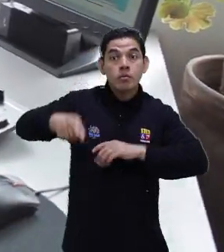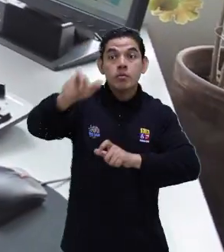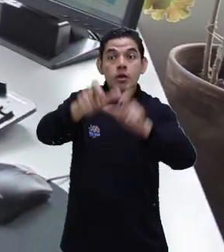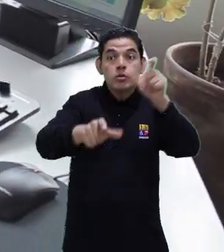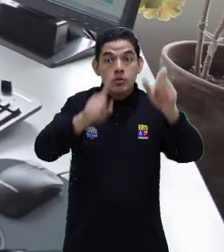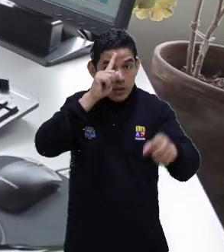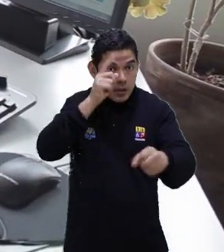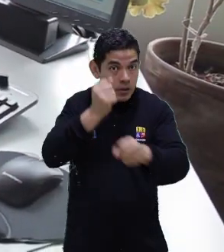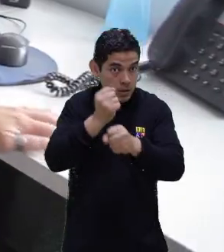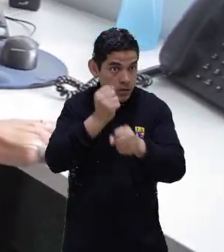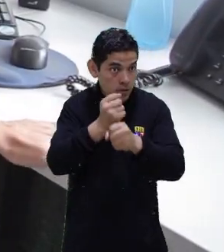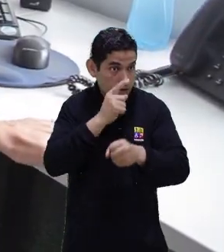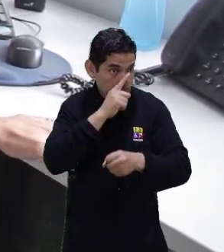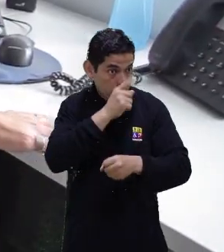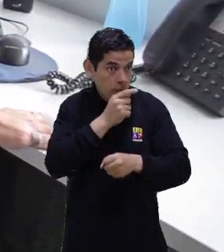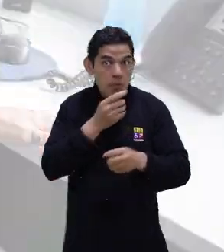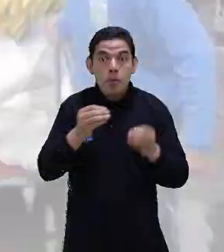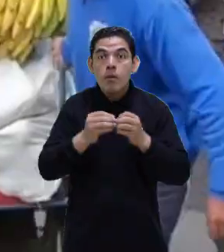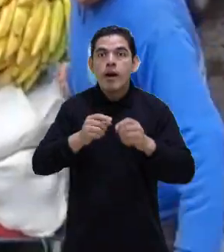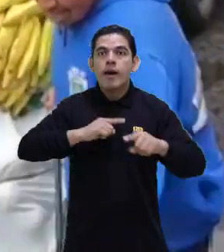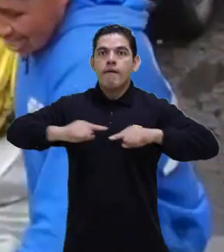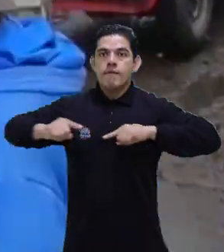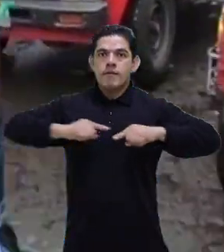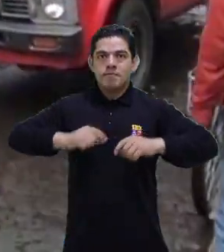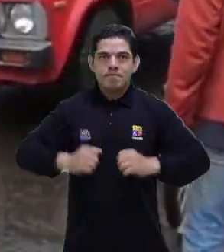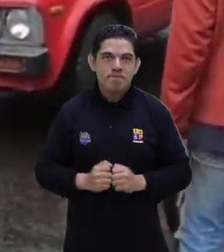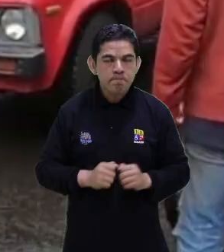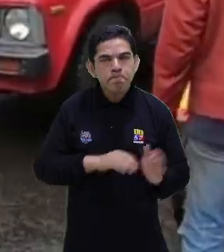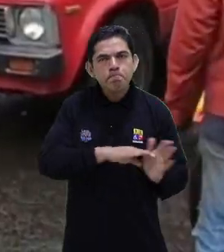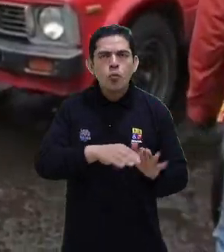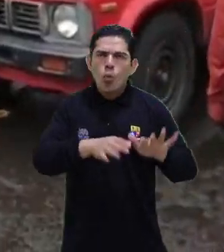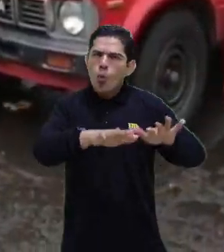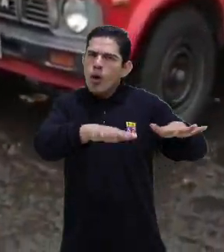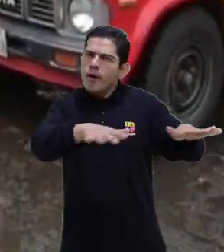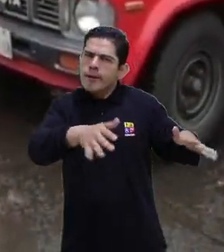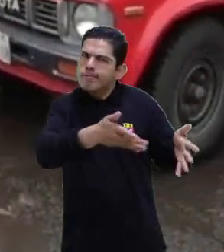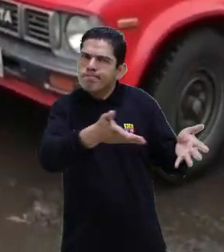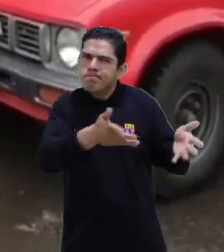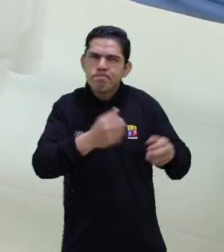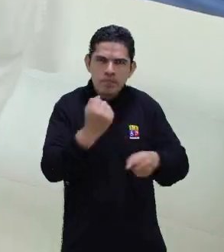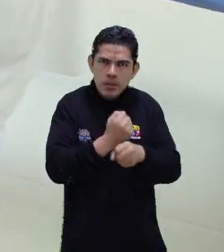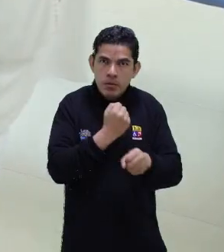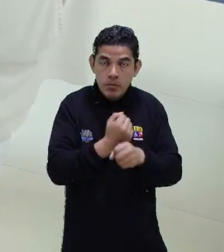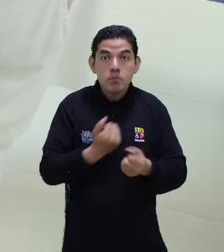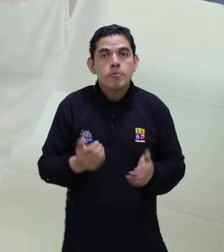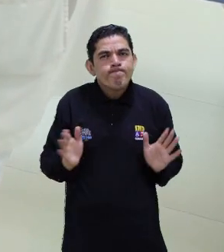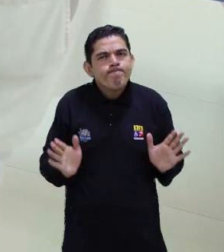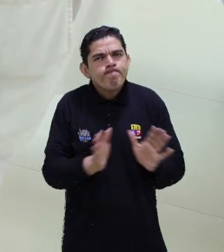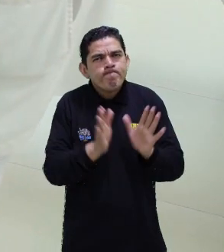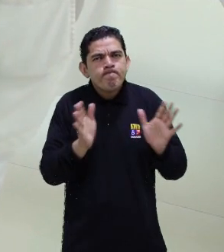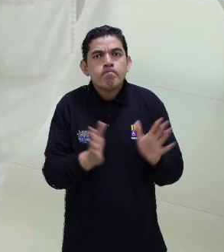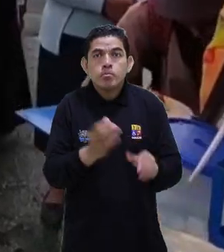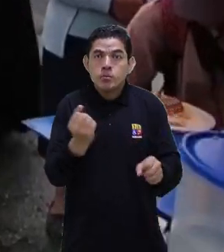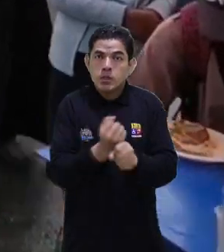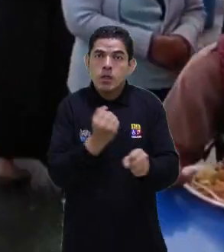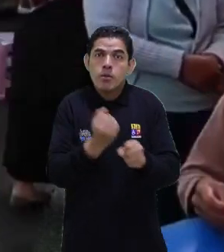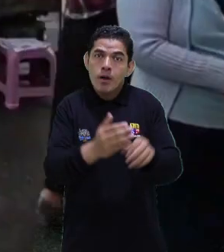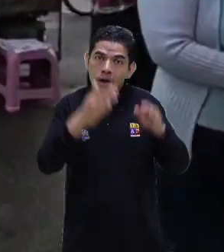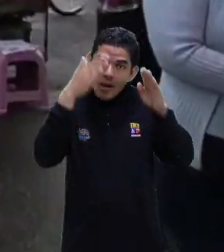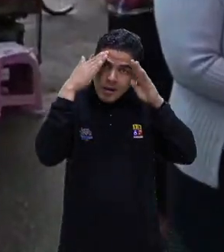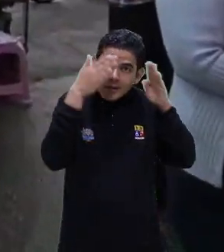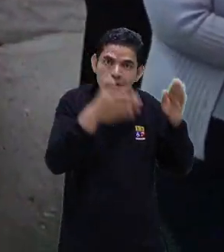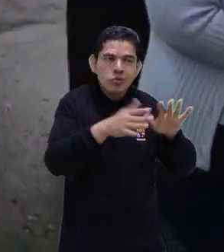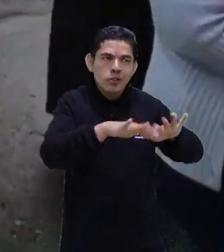población trabajadora y el empleador. Sector informal. Impulsar acciones de salud en el trabajo dirigidas al